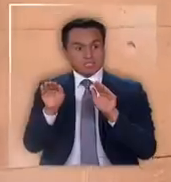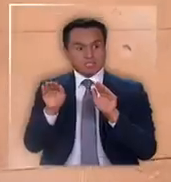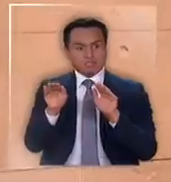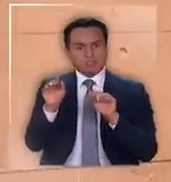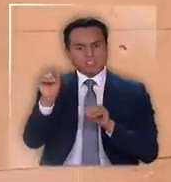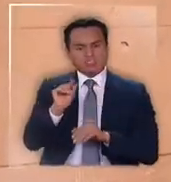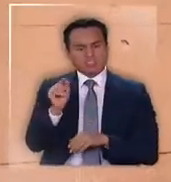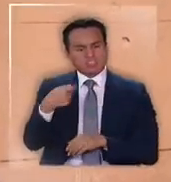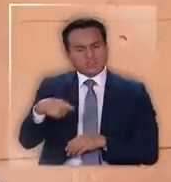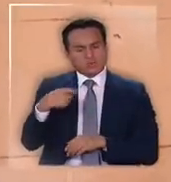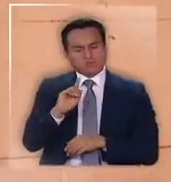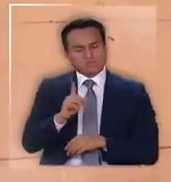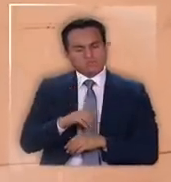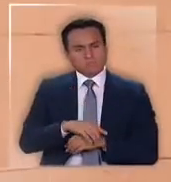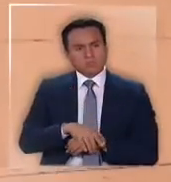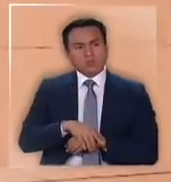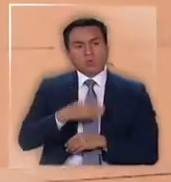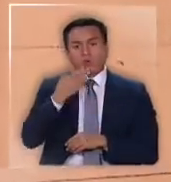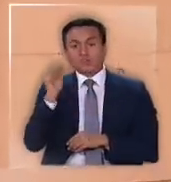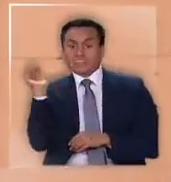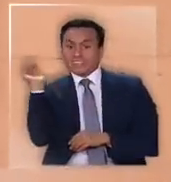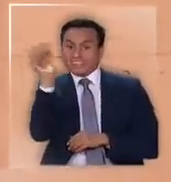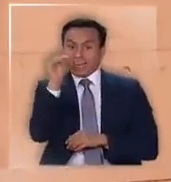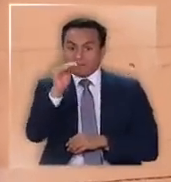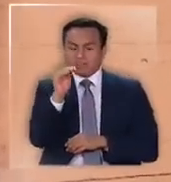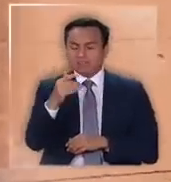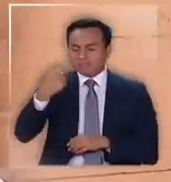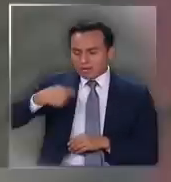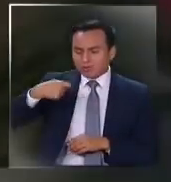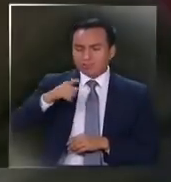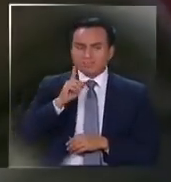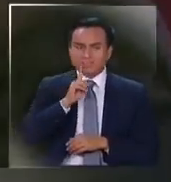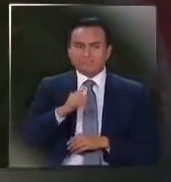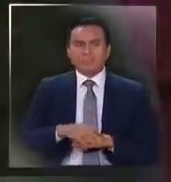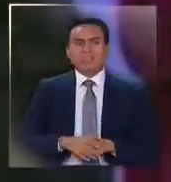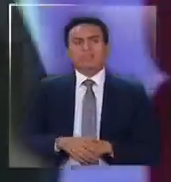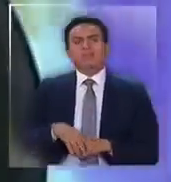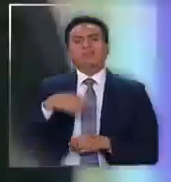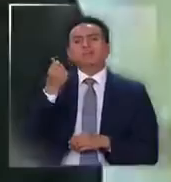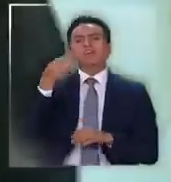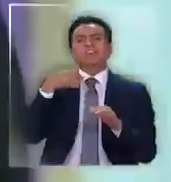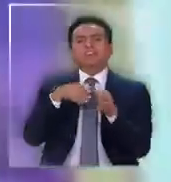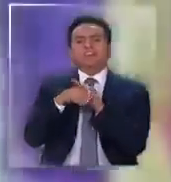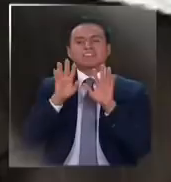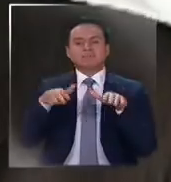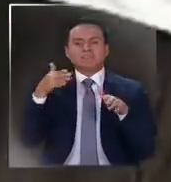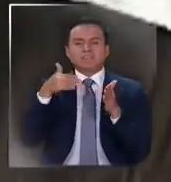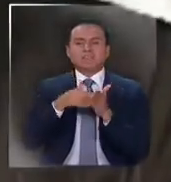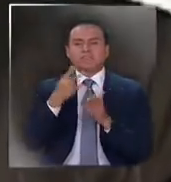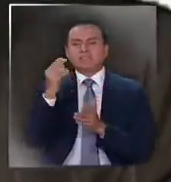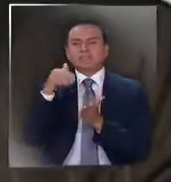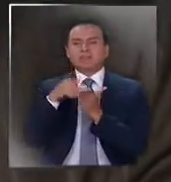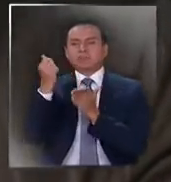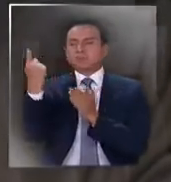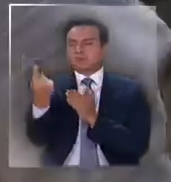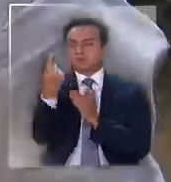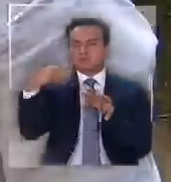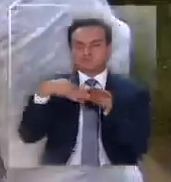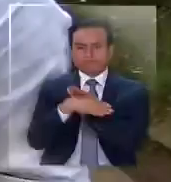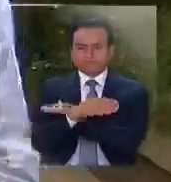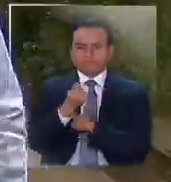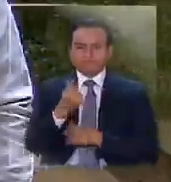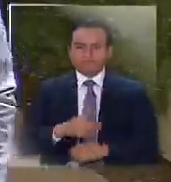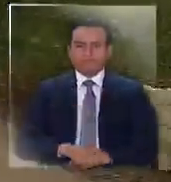valor. Cuando te llaman, tienes valor. Valor de la entrada entre 10.000 y 20.000 pesos por persona.